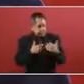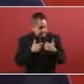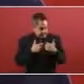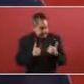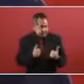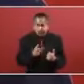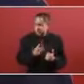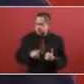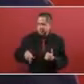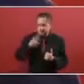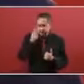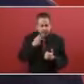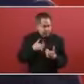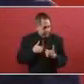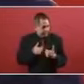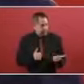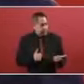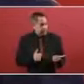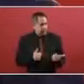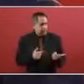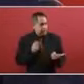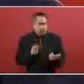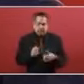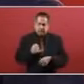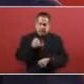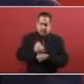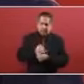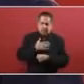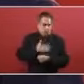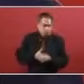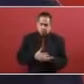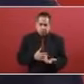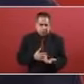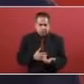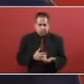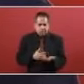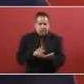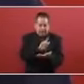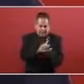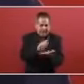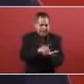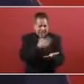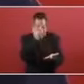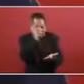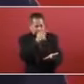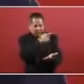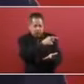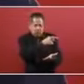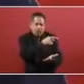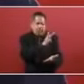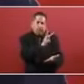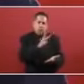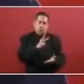entiendan que es injusto, aunque sea legal,